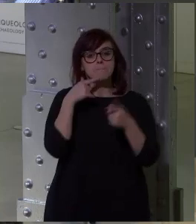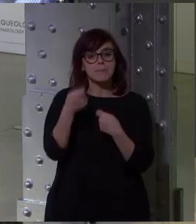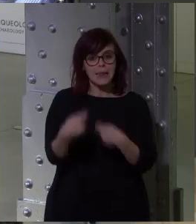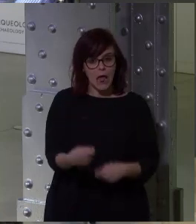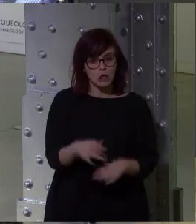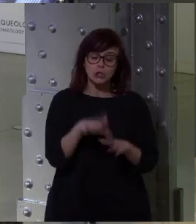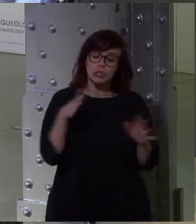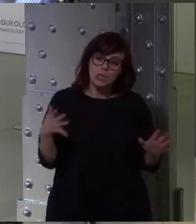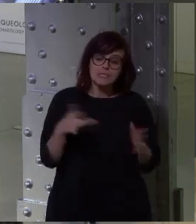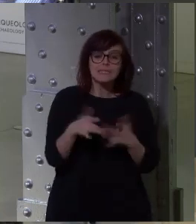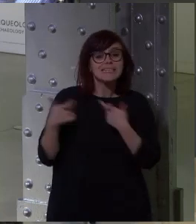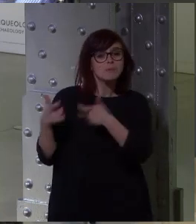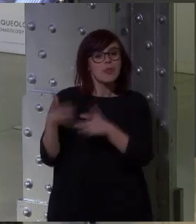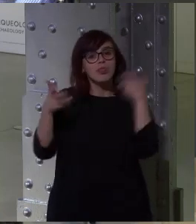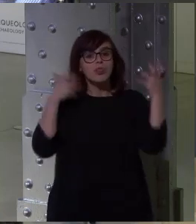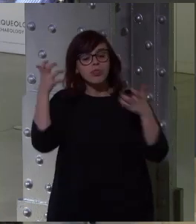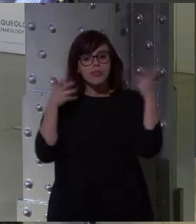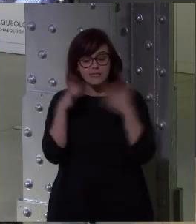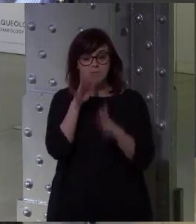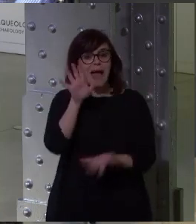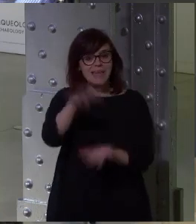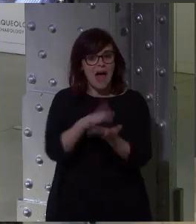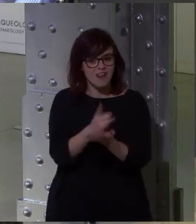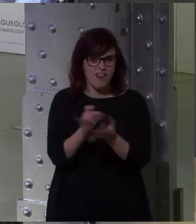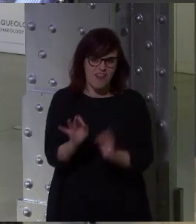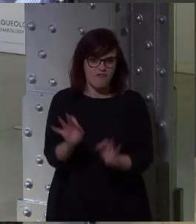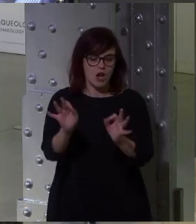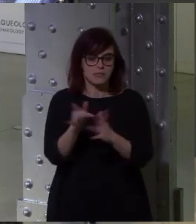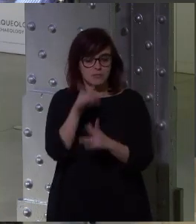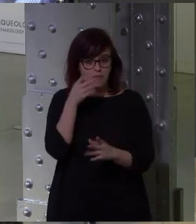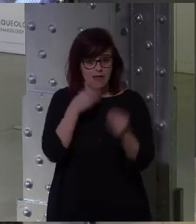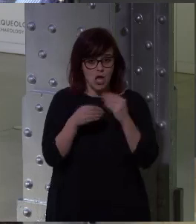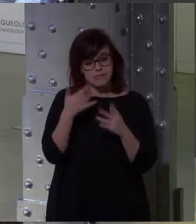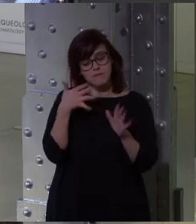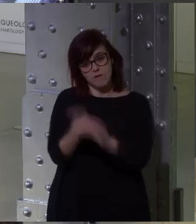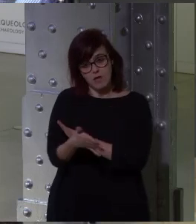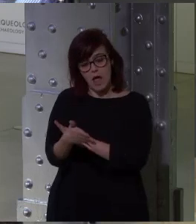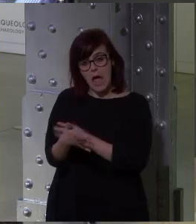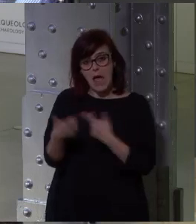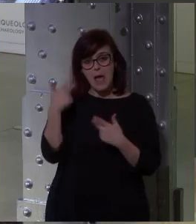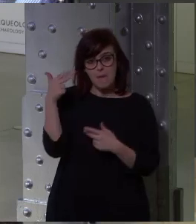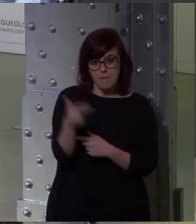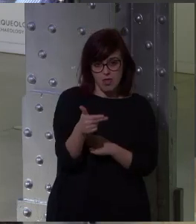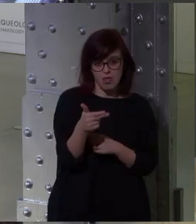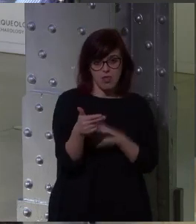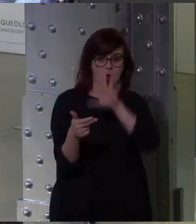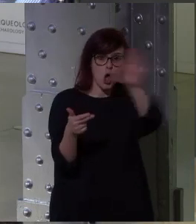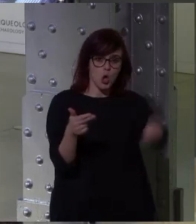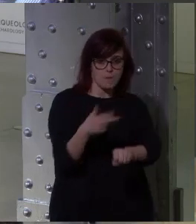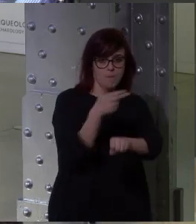¿no? Y entonces son especies que son carnívoras, que son especies que se alimentan de otras